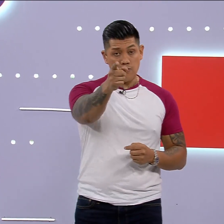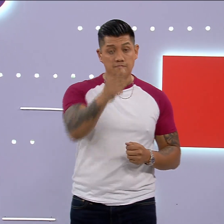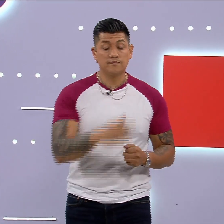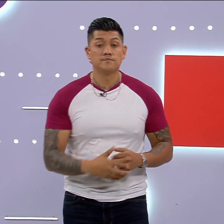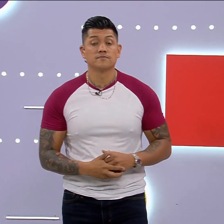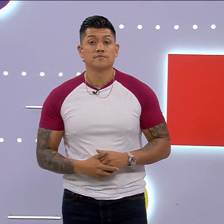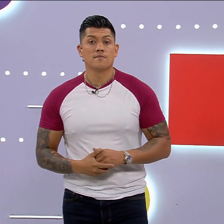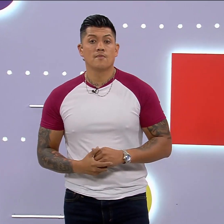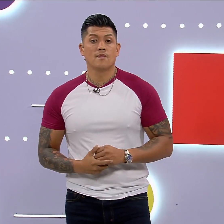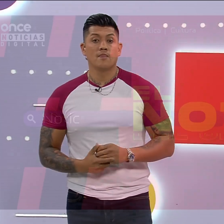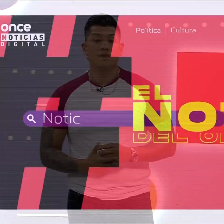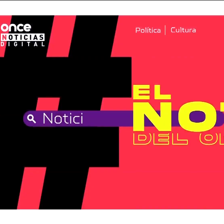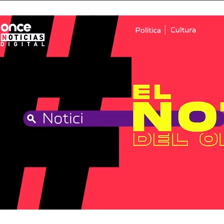en México